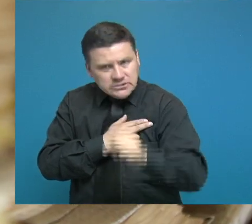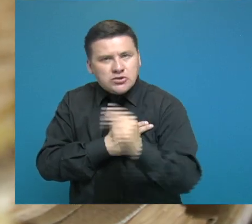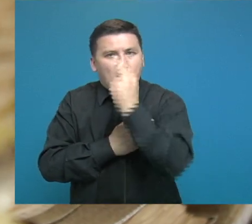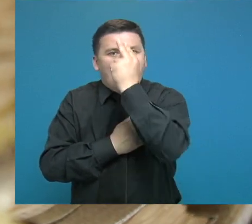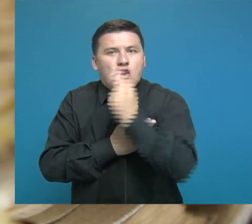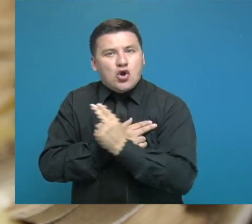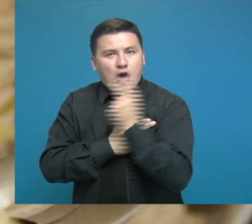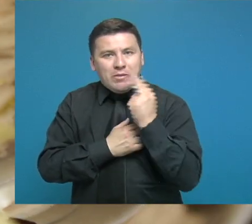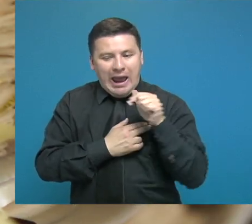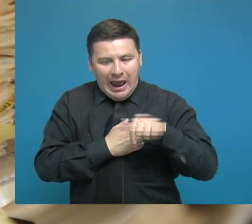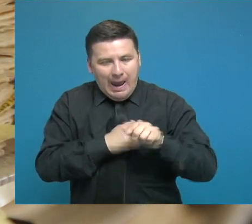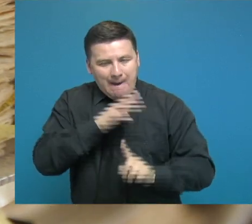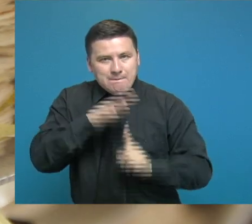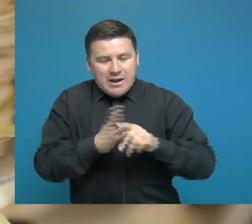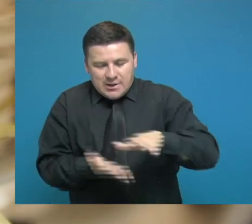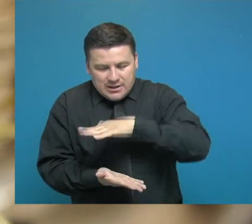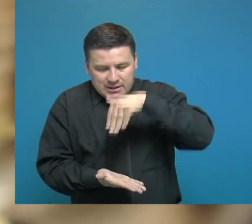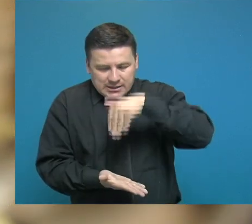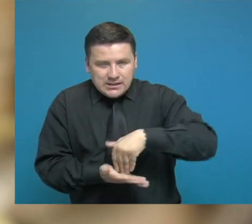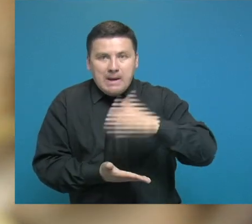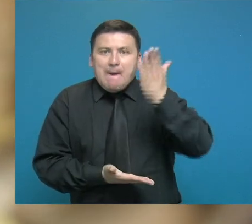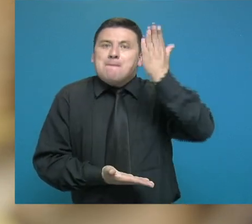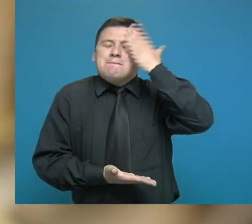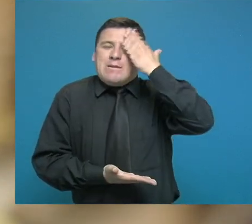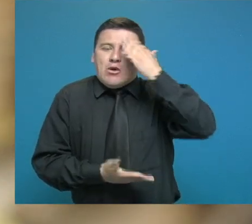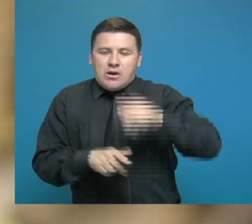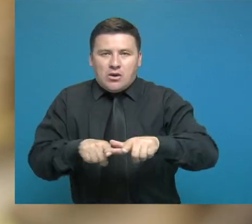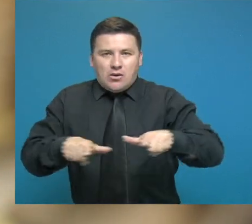los compromisos del Centro Nacional de Memoria Histórica.